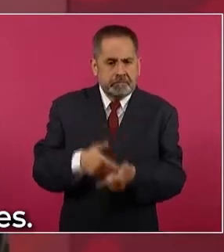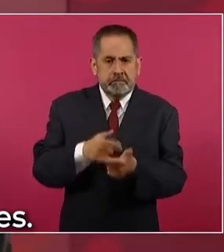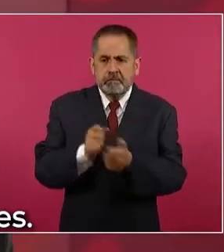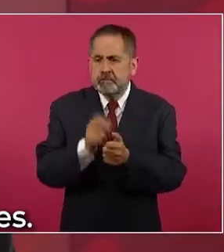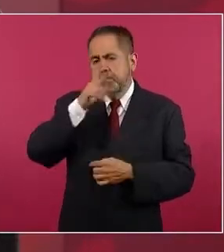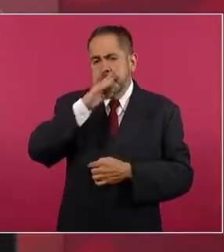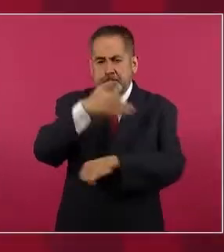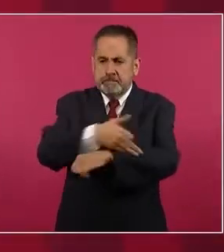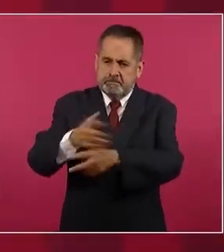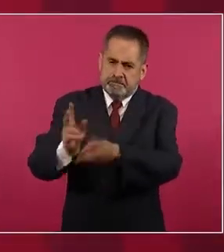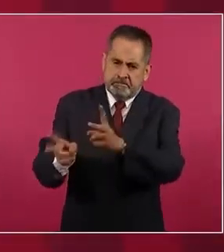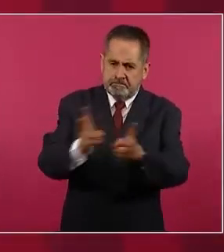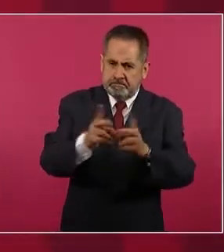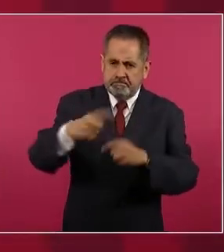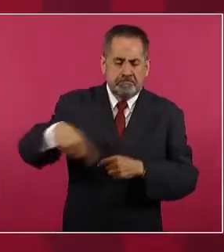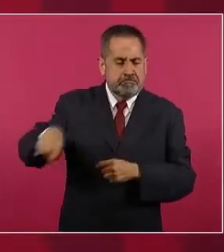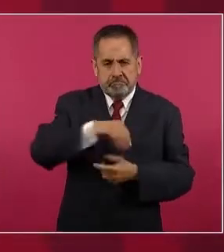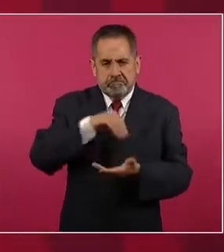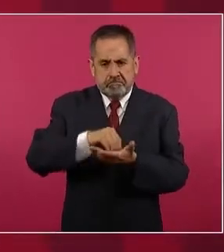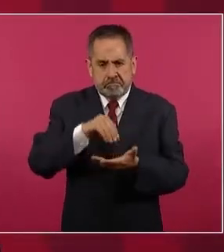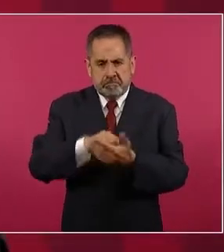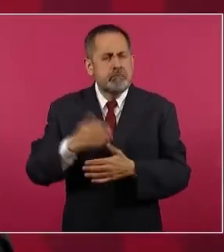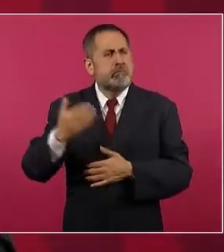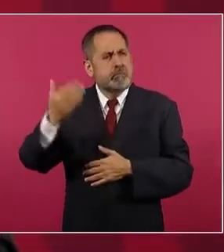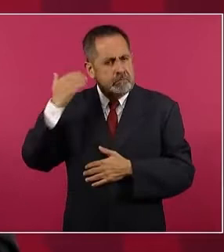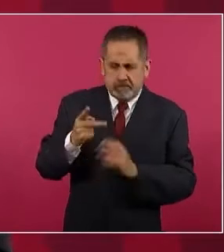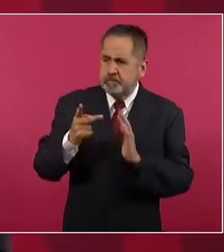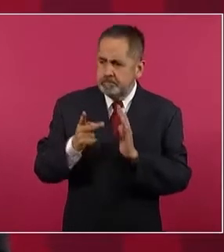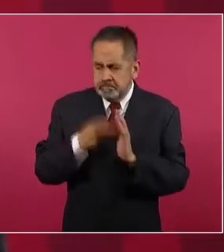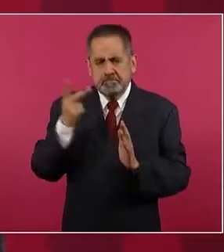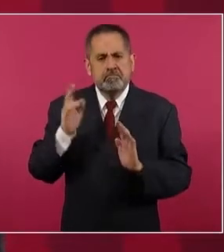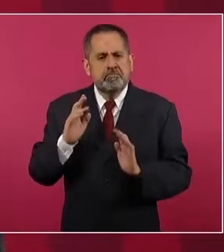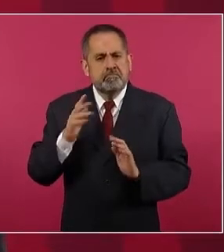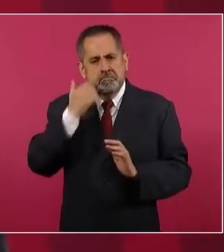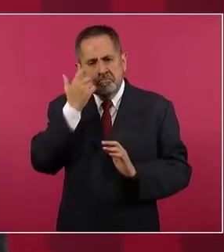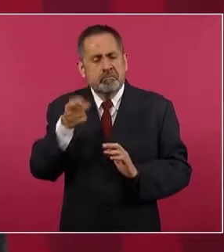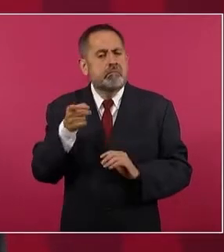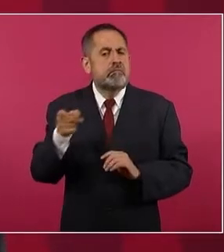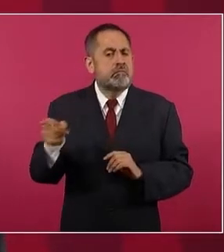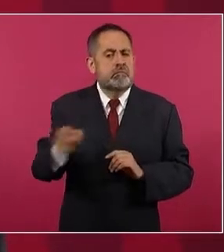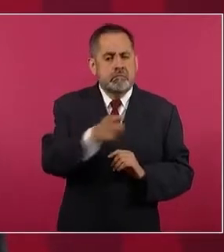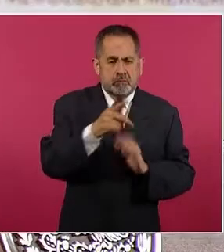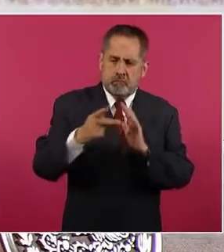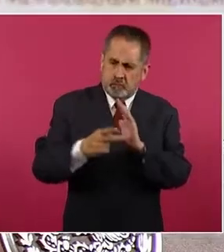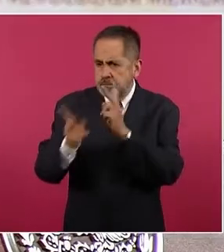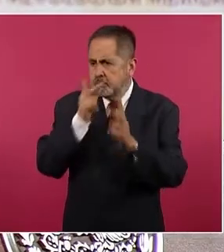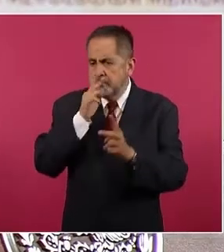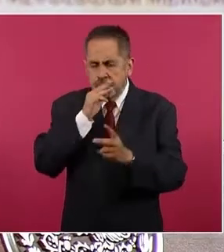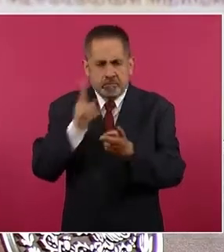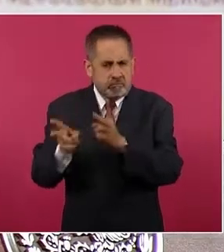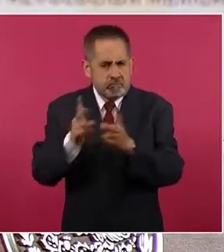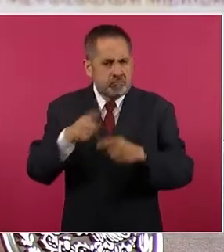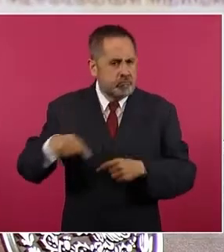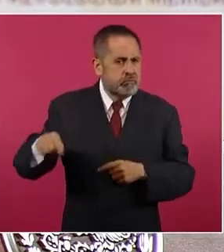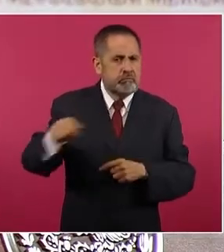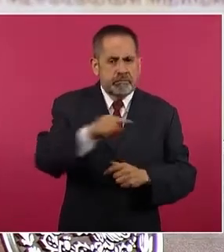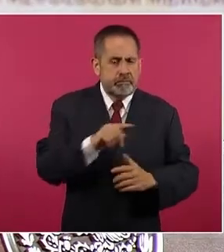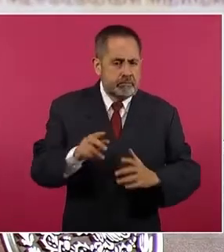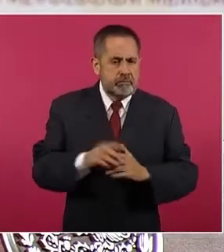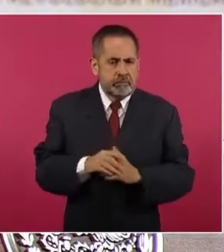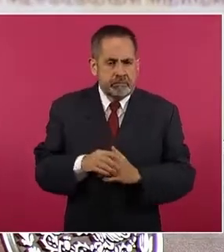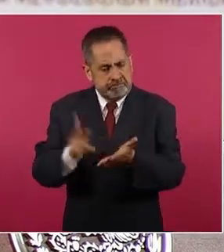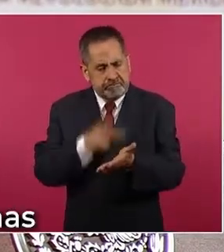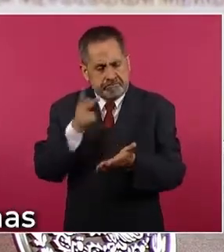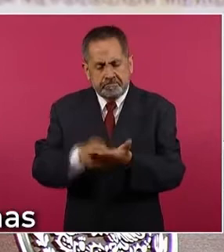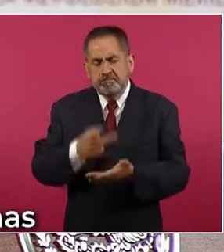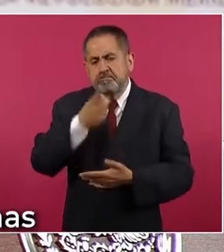los padres. Y yo quiero, ya lo hice, pero quiero volver a